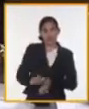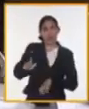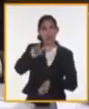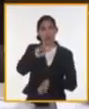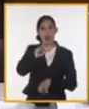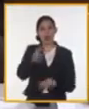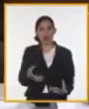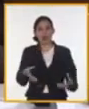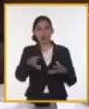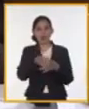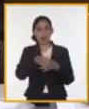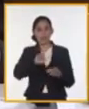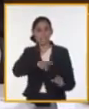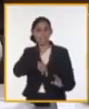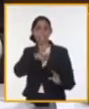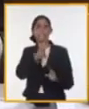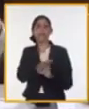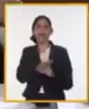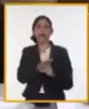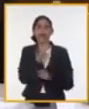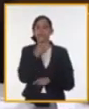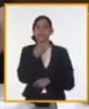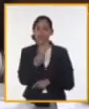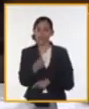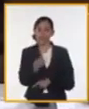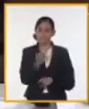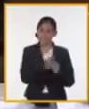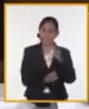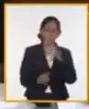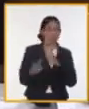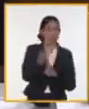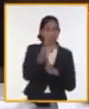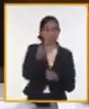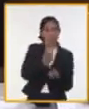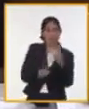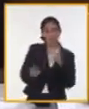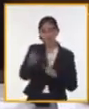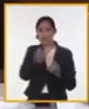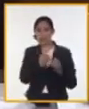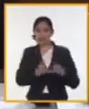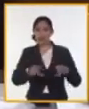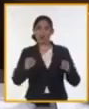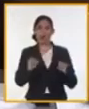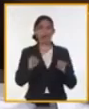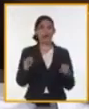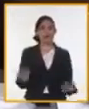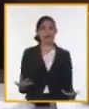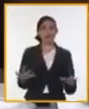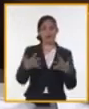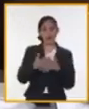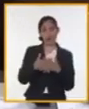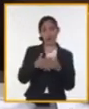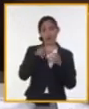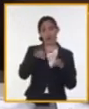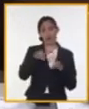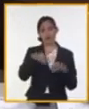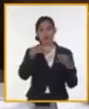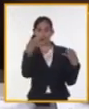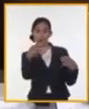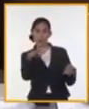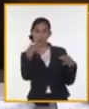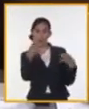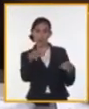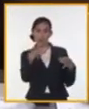podamos hablar de cada una de las prioridades que aparecen también reflejadas en el documento